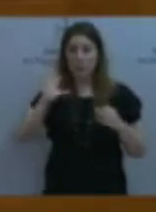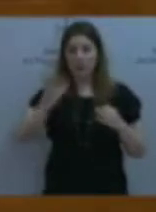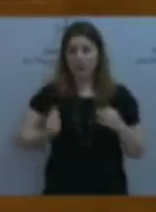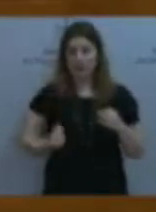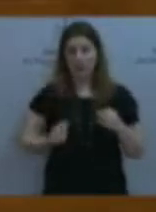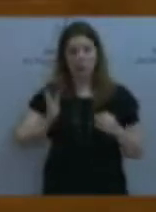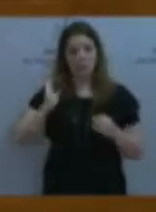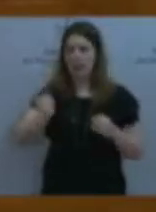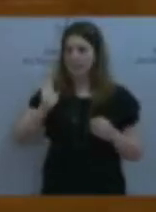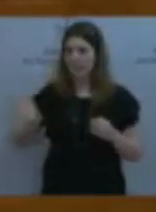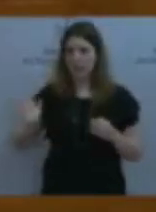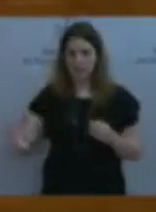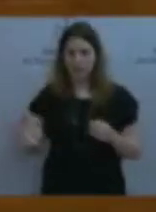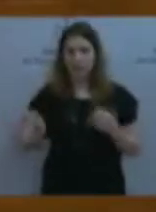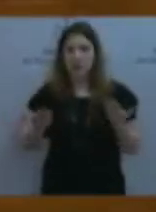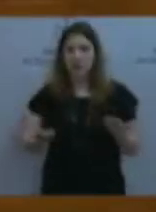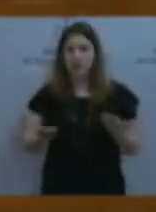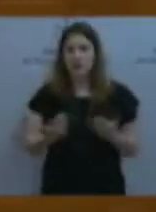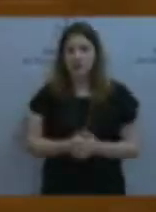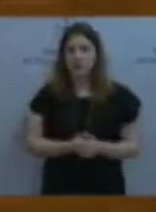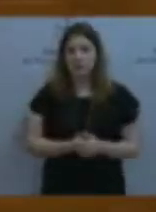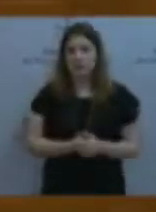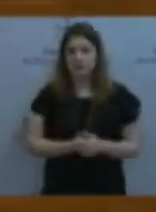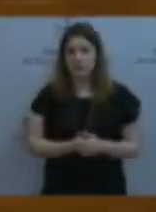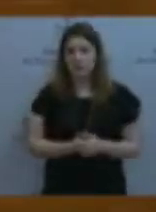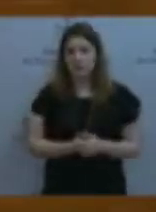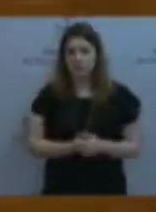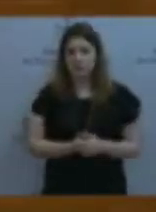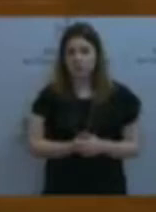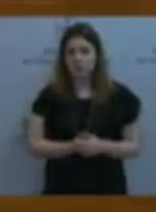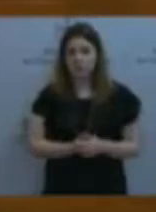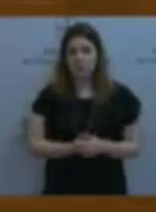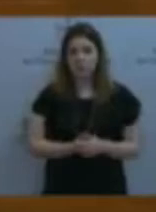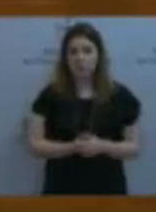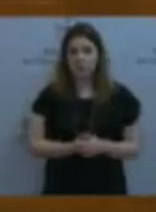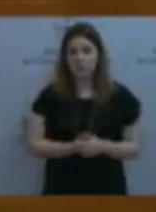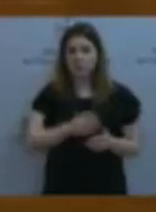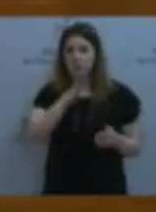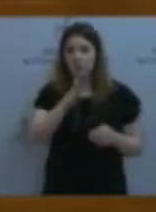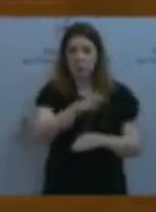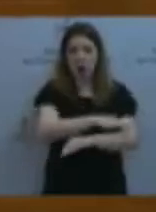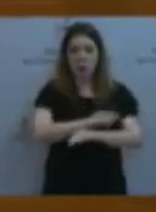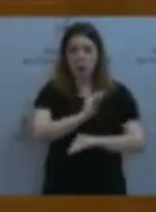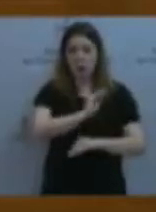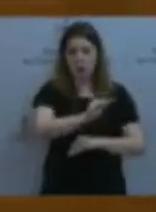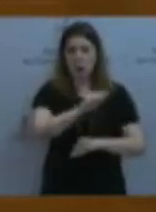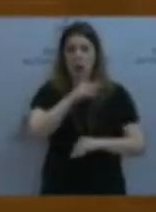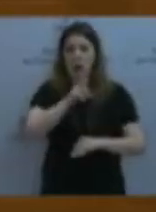quien dirige los destinos del mundo occidental, ahora en manos de un lunático que se llama Donald Trump.